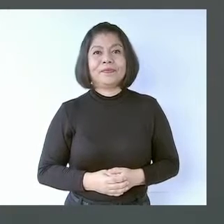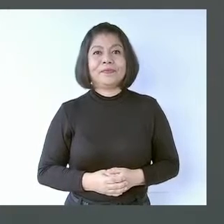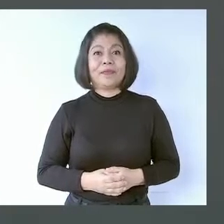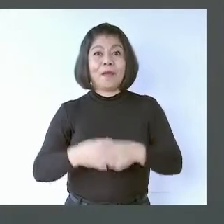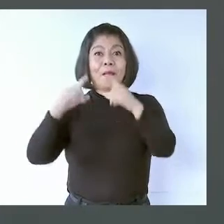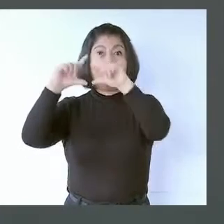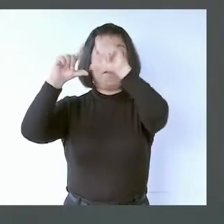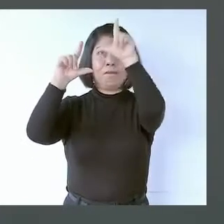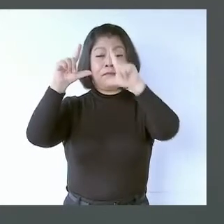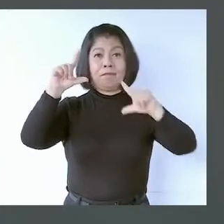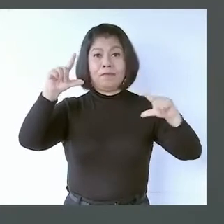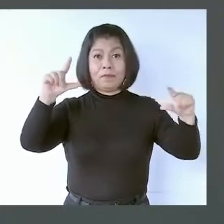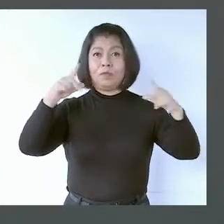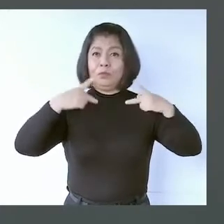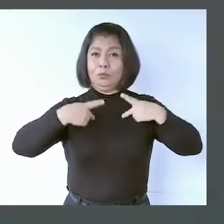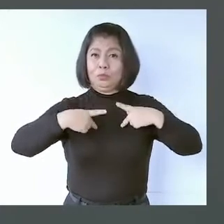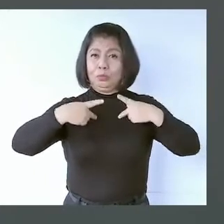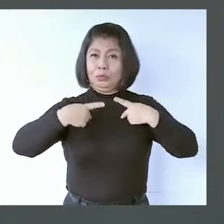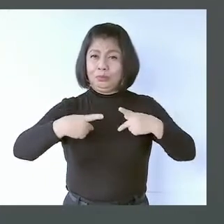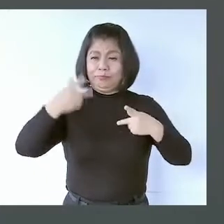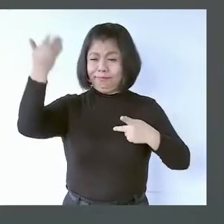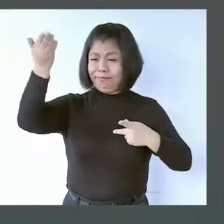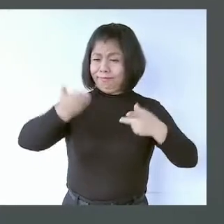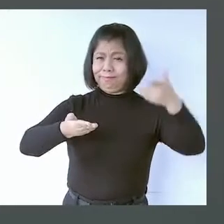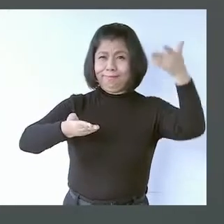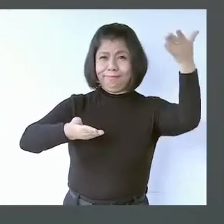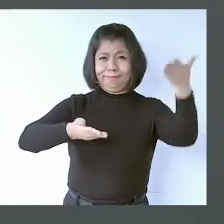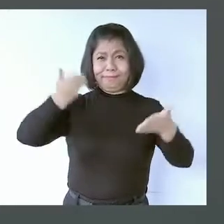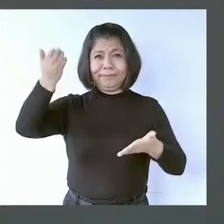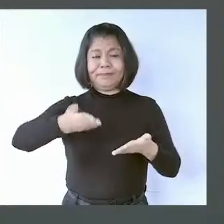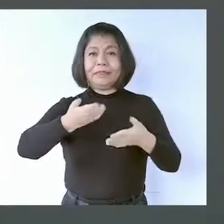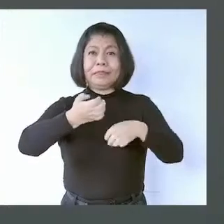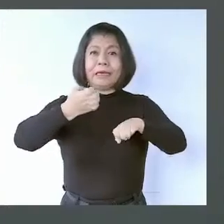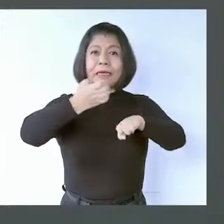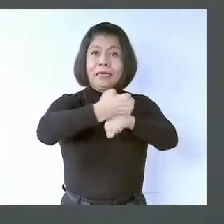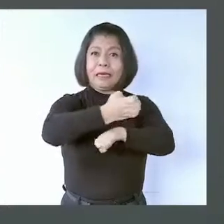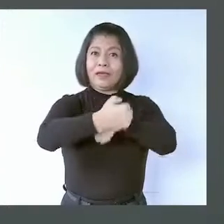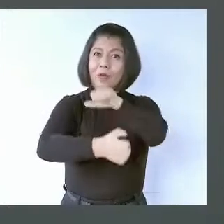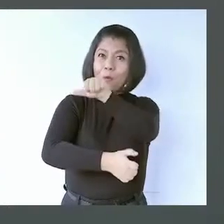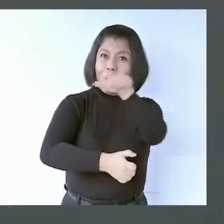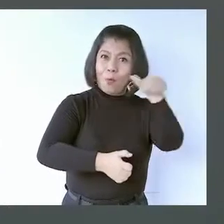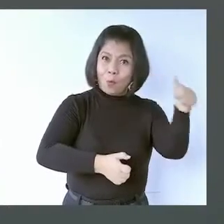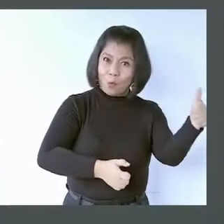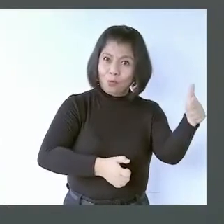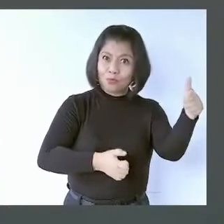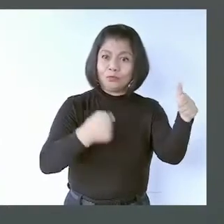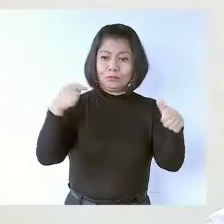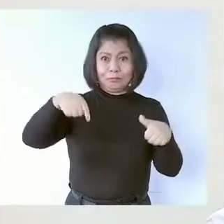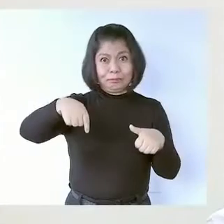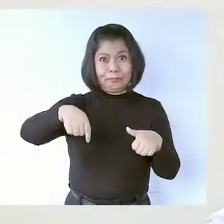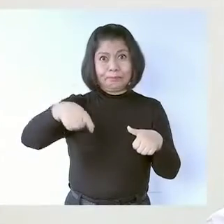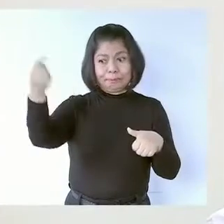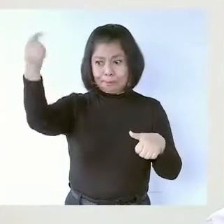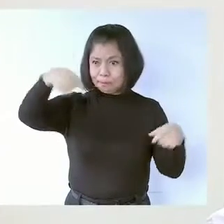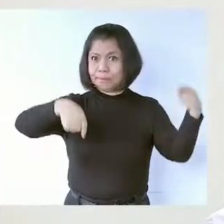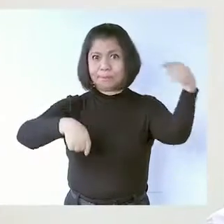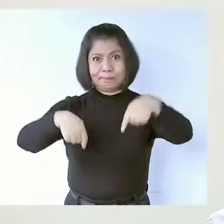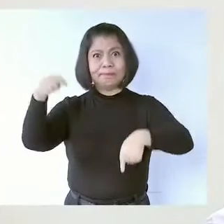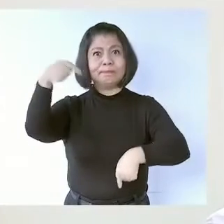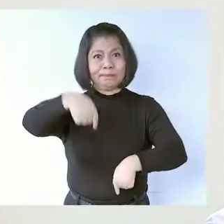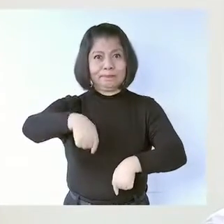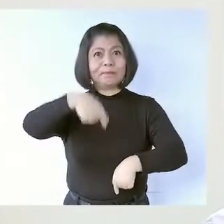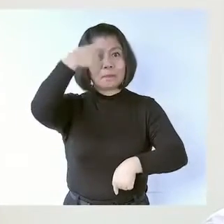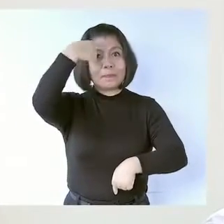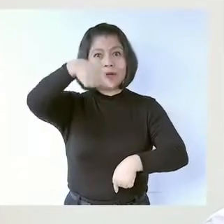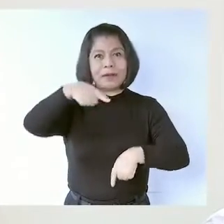muchos mexicanos de otras entidades, de otros estados. Y los